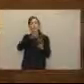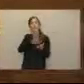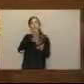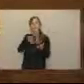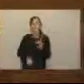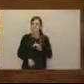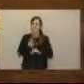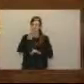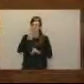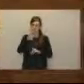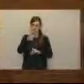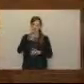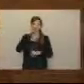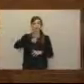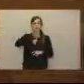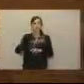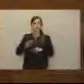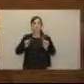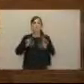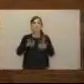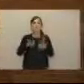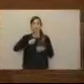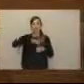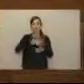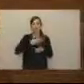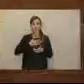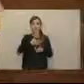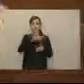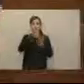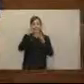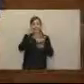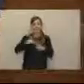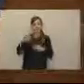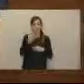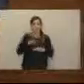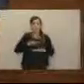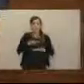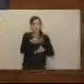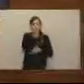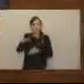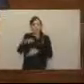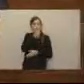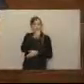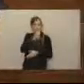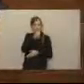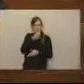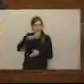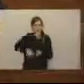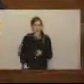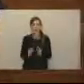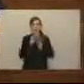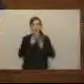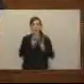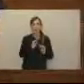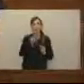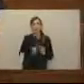iniciativa lo único que buscamos es ayudar a nuestros mayores, a los profesionales que los cuidan e impedir que se